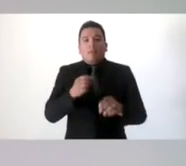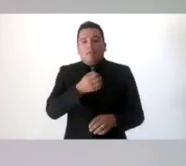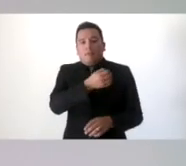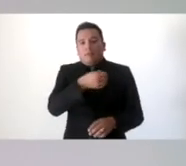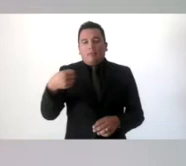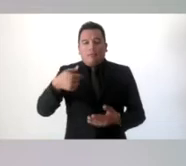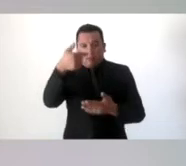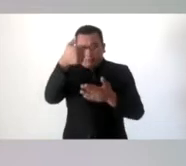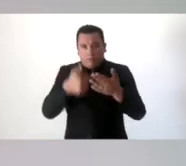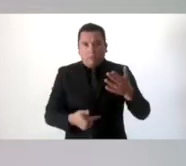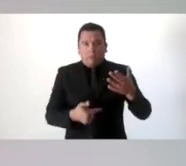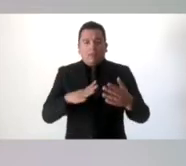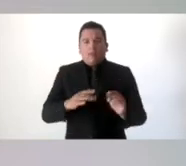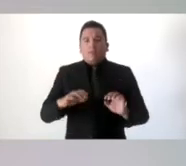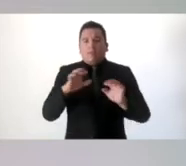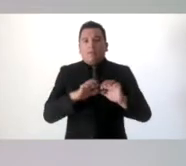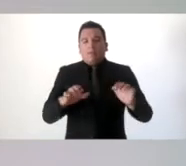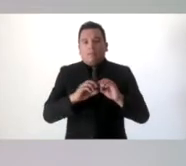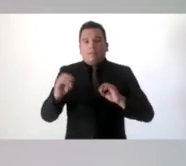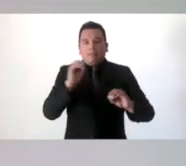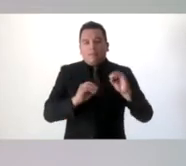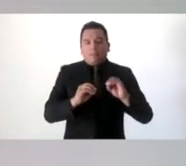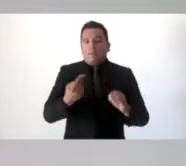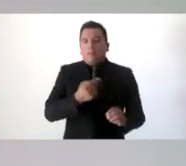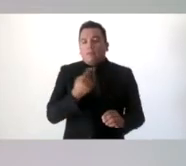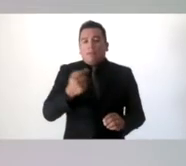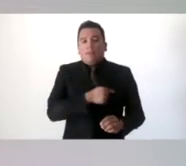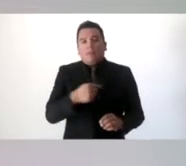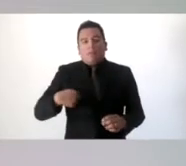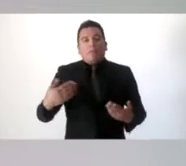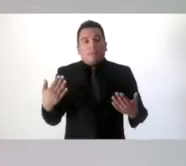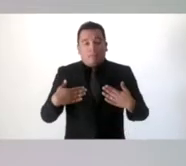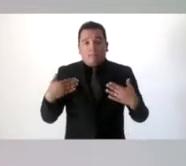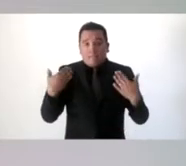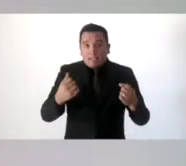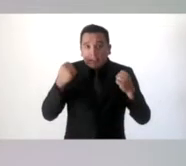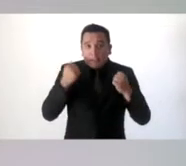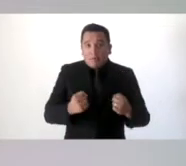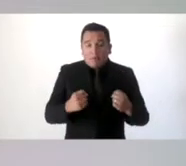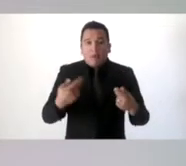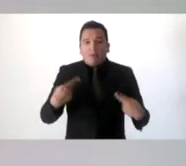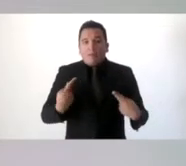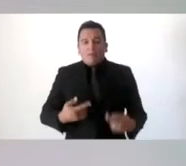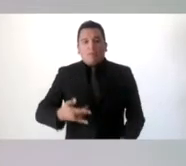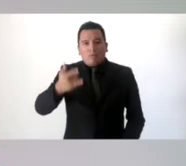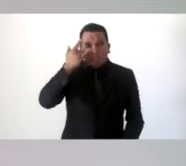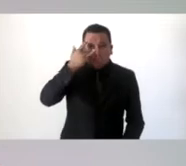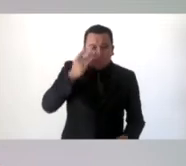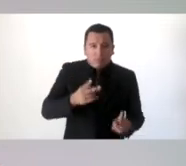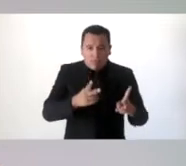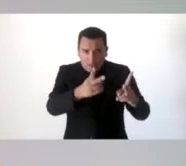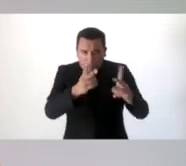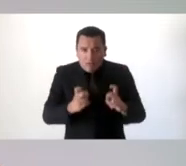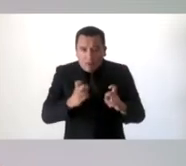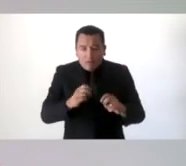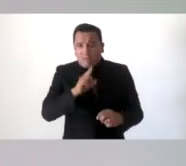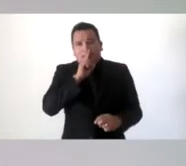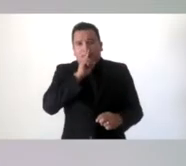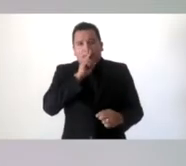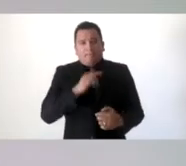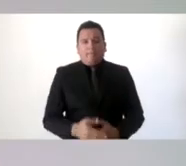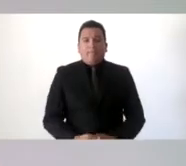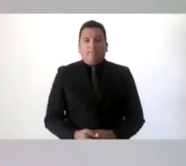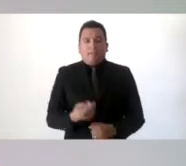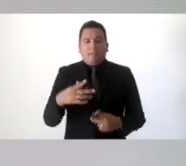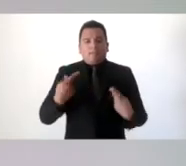el sistema, pues es la seguridad de que no nos lo vayan a hackear, ¿no? O por lo menos evitar lo más posible de que alguien pueda alterar